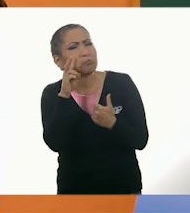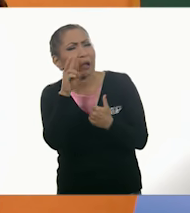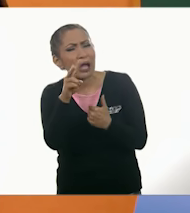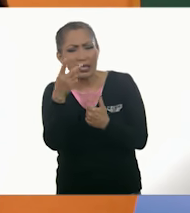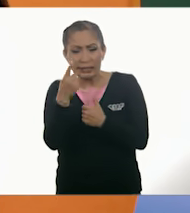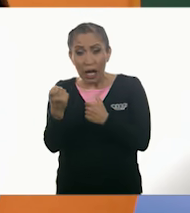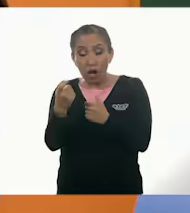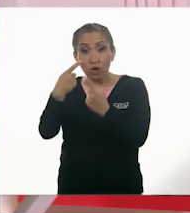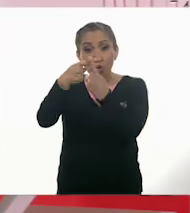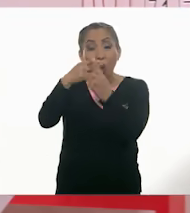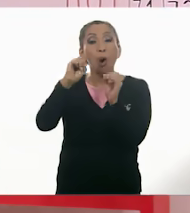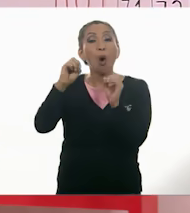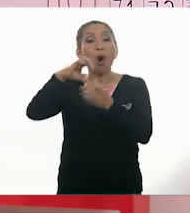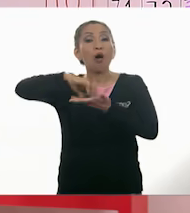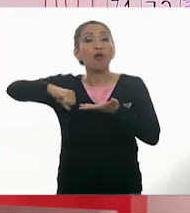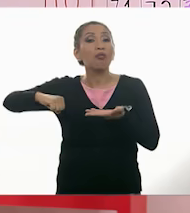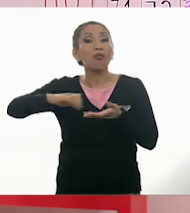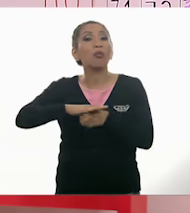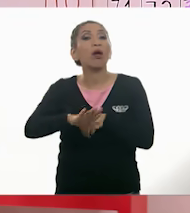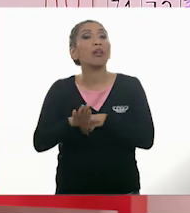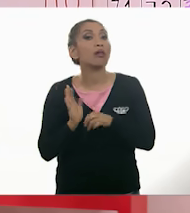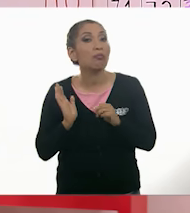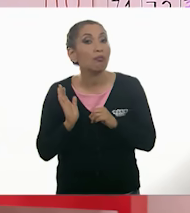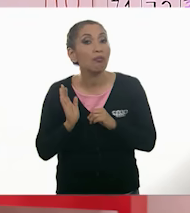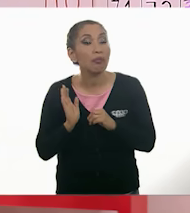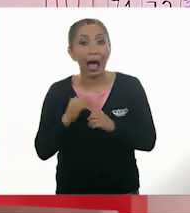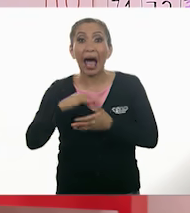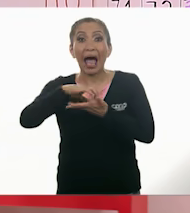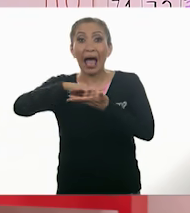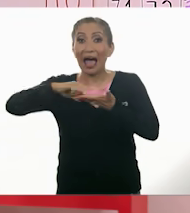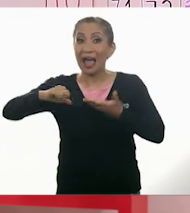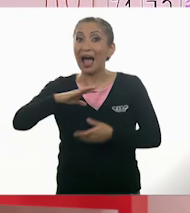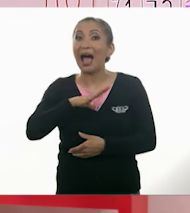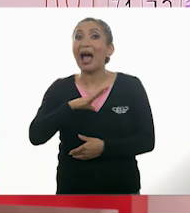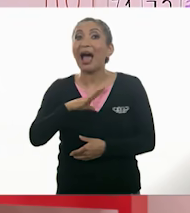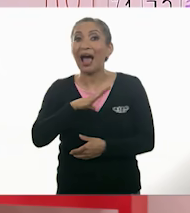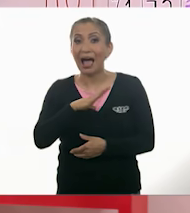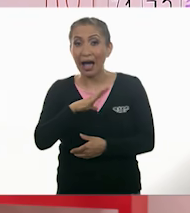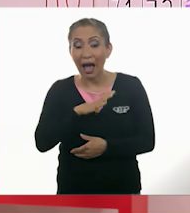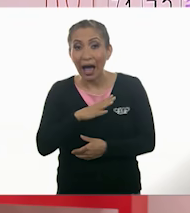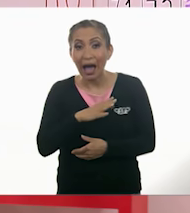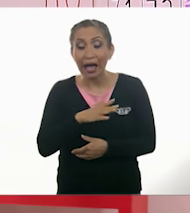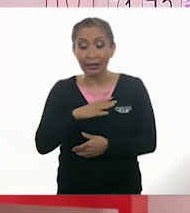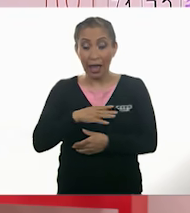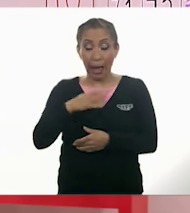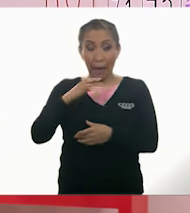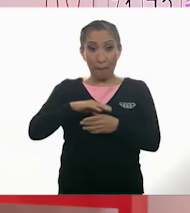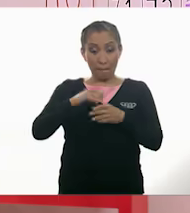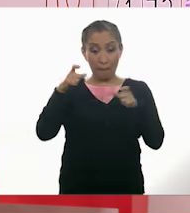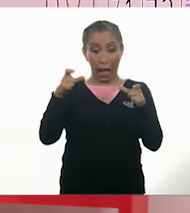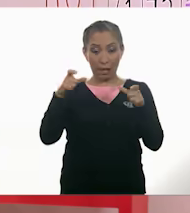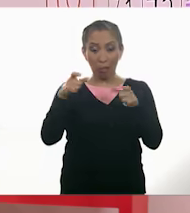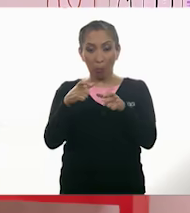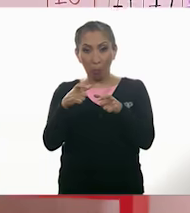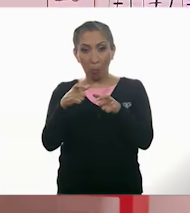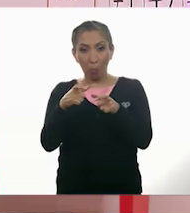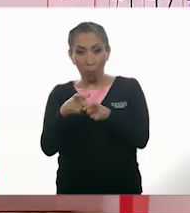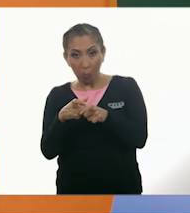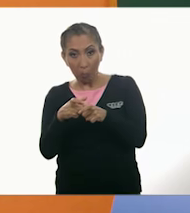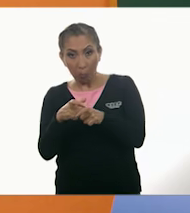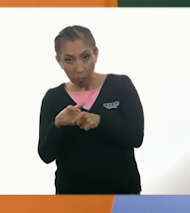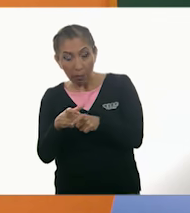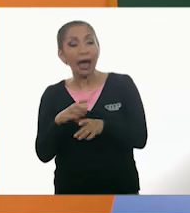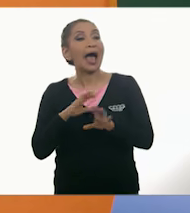90? ¿Sumo o resto? Estamos restando, ¿no? Porque vamos de un número mayor a un número menor. Así